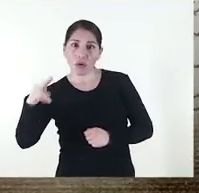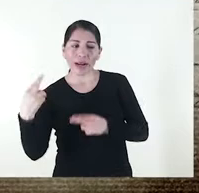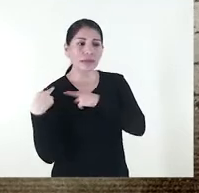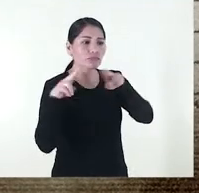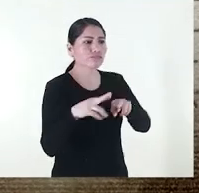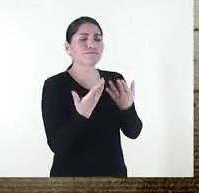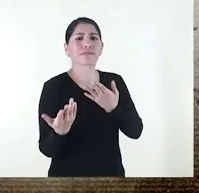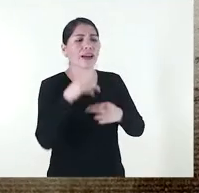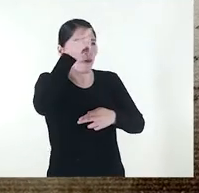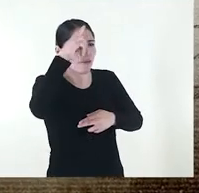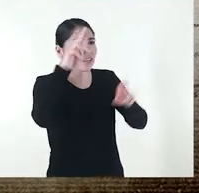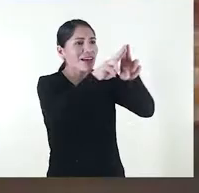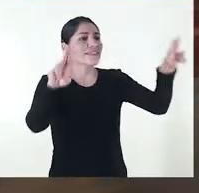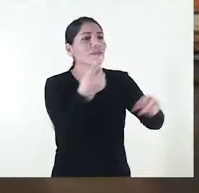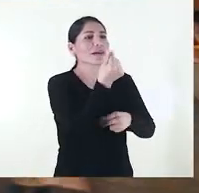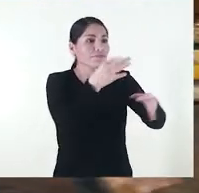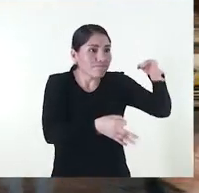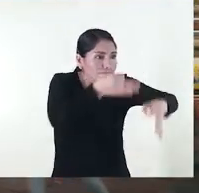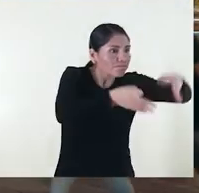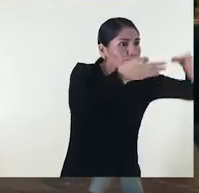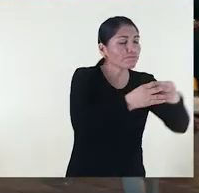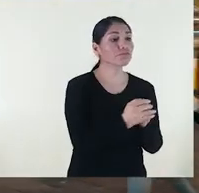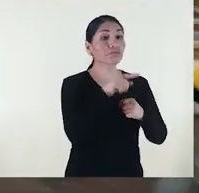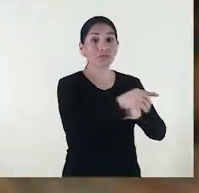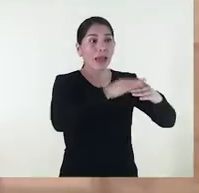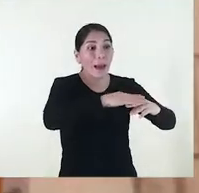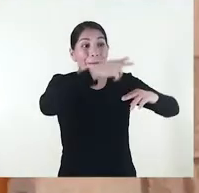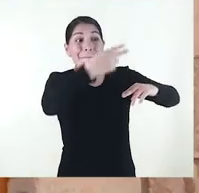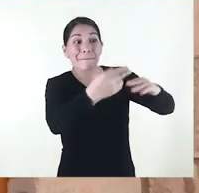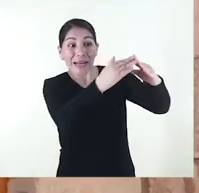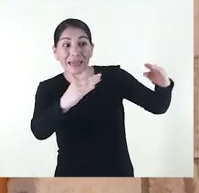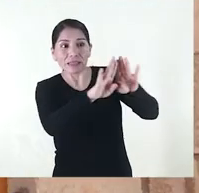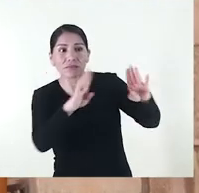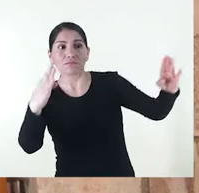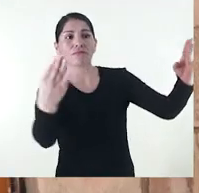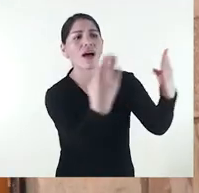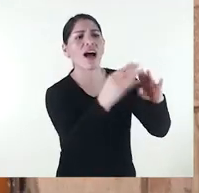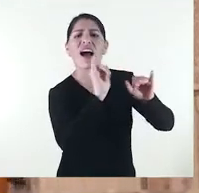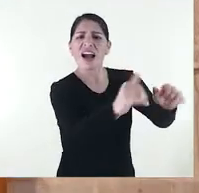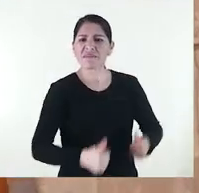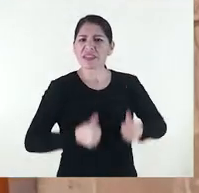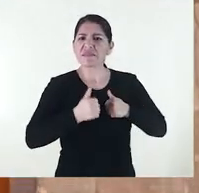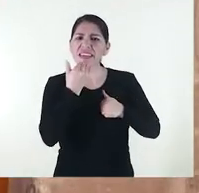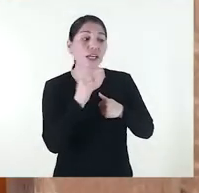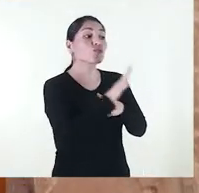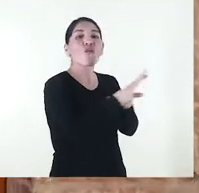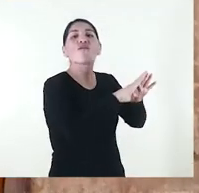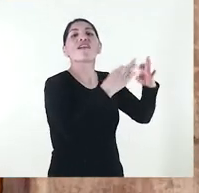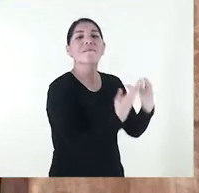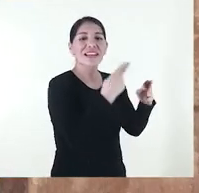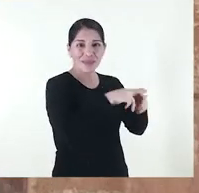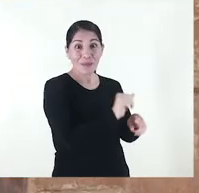separó un solar vecino a su casa. Casi 500 años después, los descendientes con el mismo apellido siguen ocupando